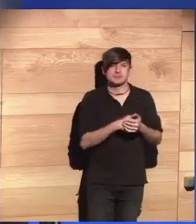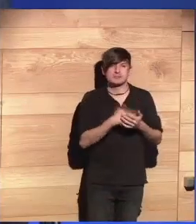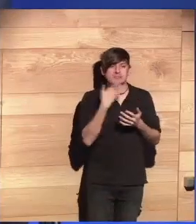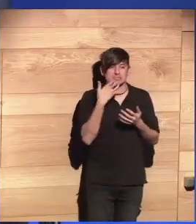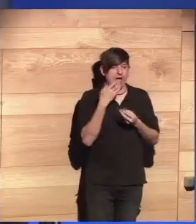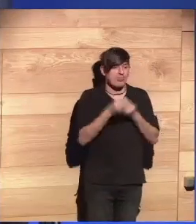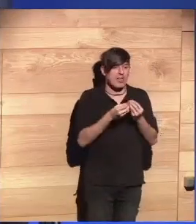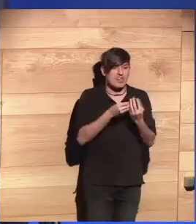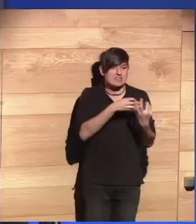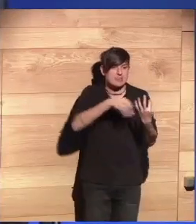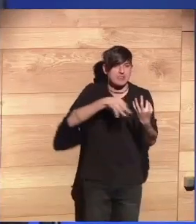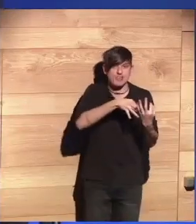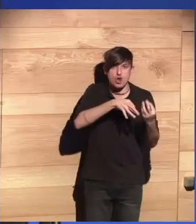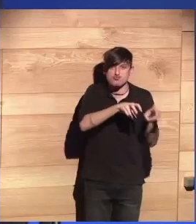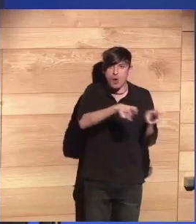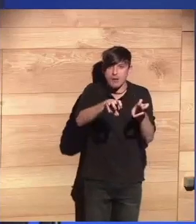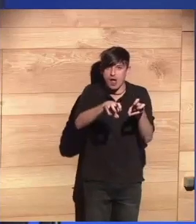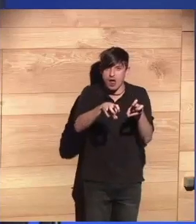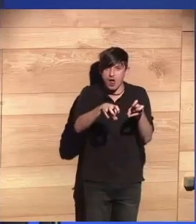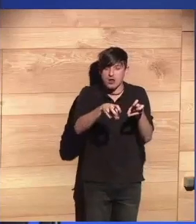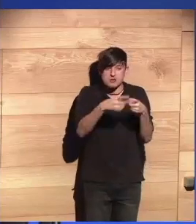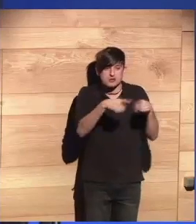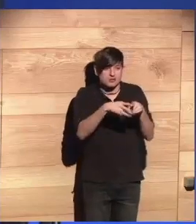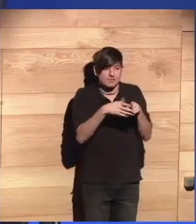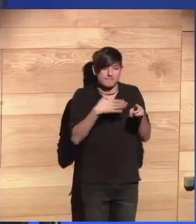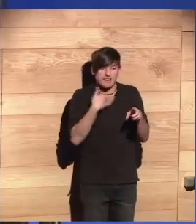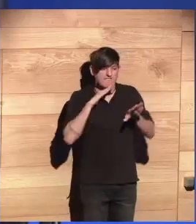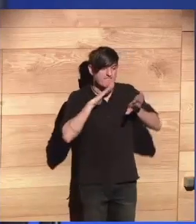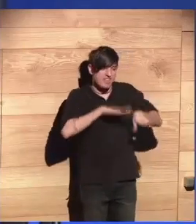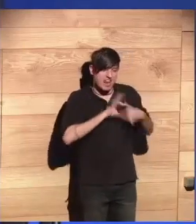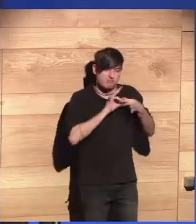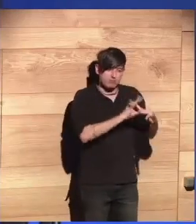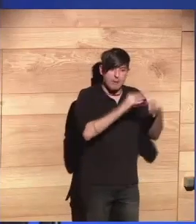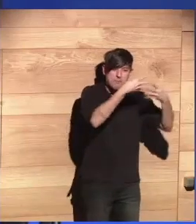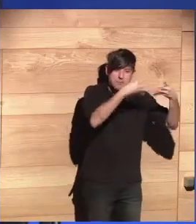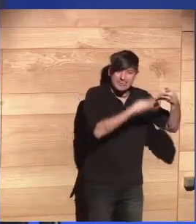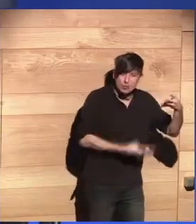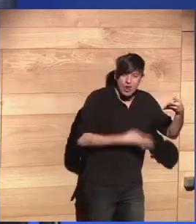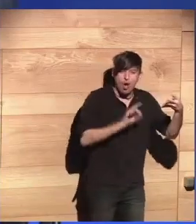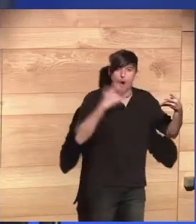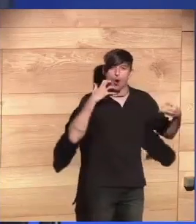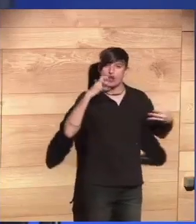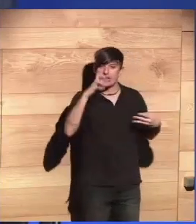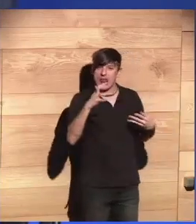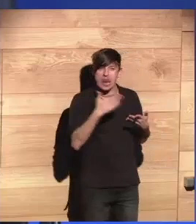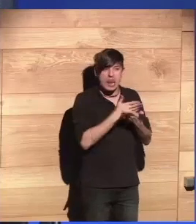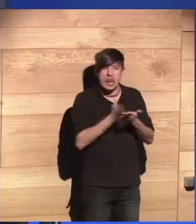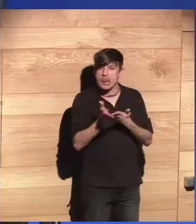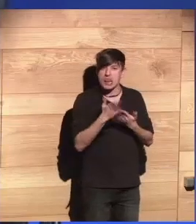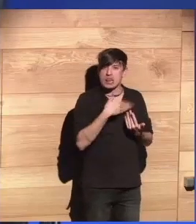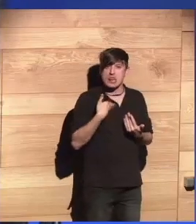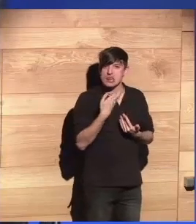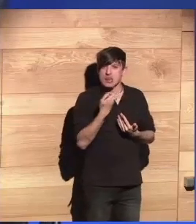cuando haces una interpretación nueva? Es decir, es una búsqueda de lo fidedigno, es una búsqueda de lo original,